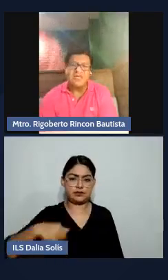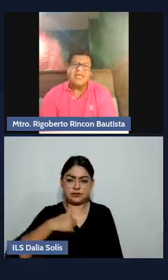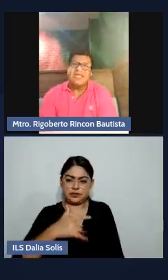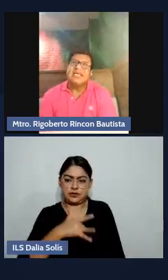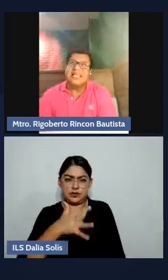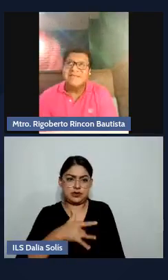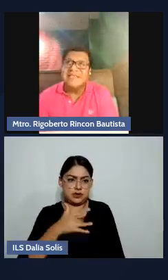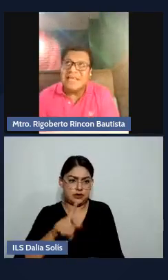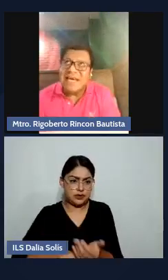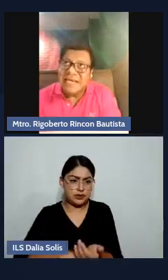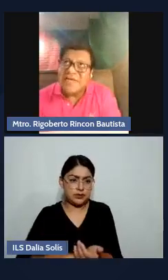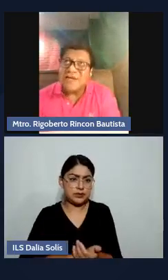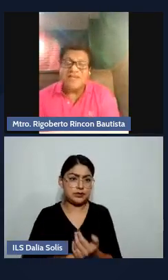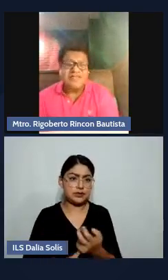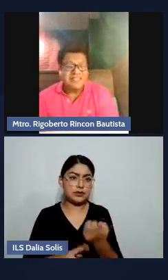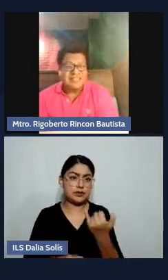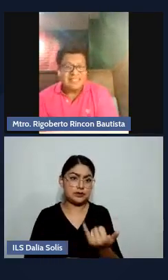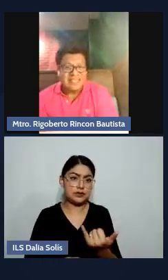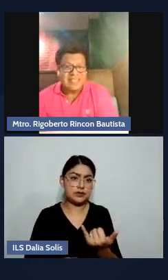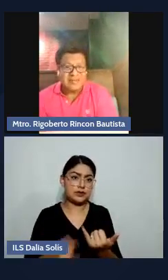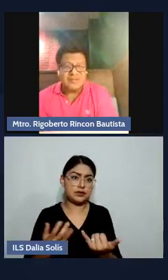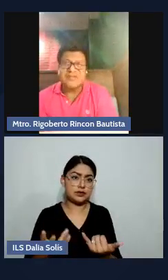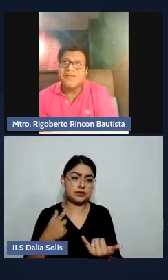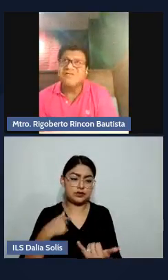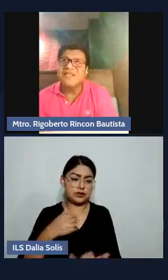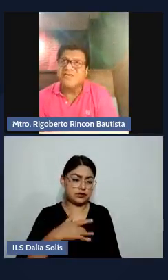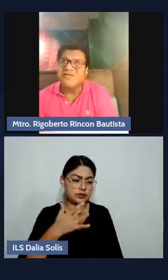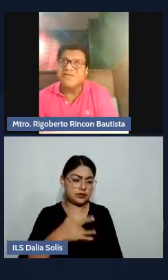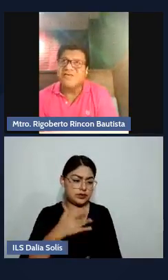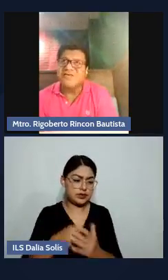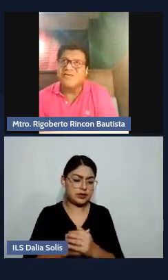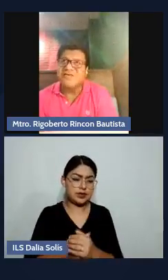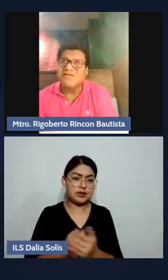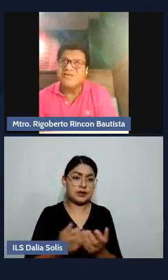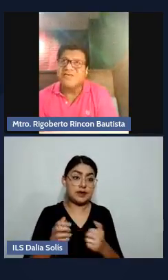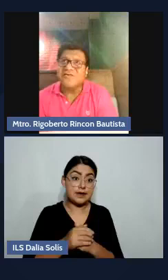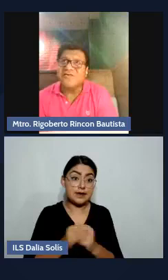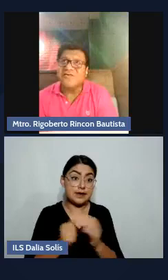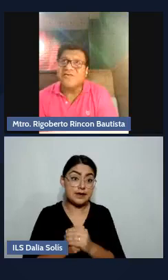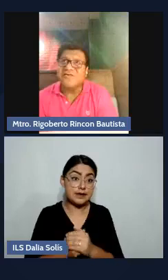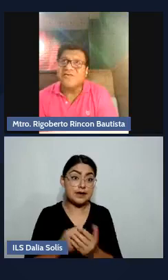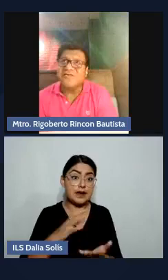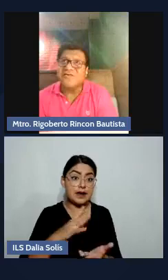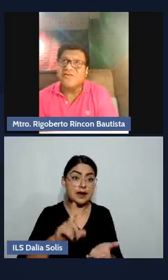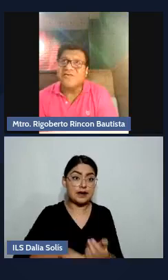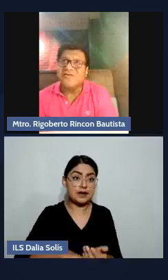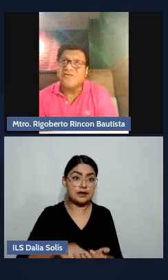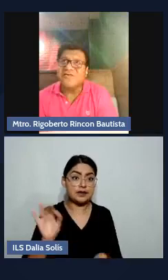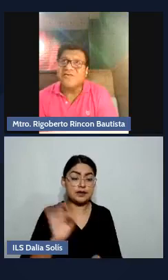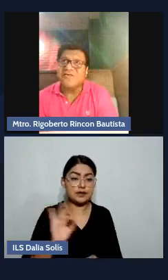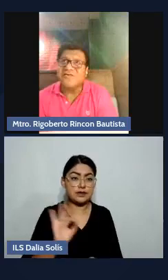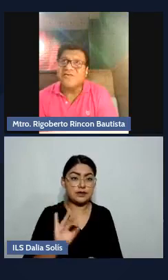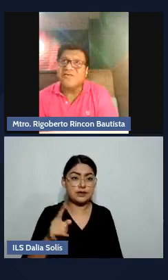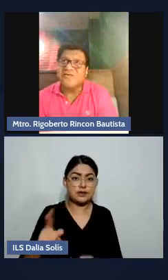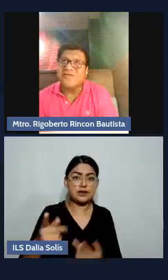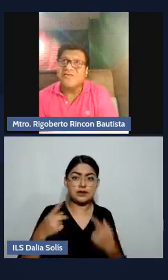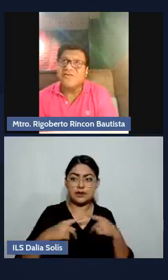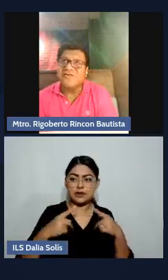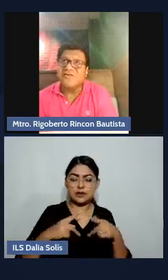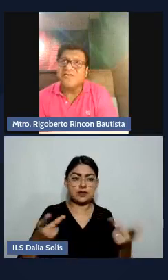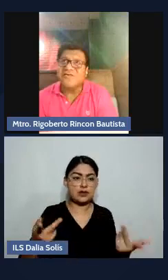vez esto que nos hace sentir ansiosos tiene un detonante, tiene a lo mejor el término de una pareja, tiene a lo mejor que no